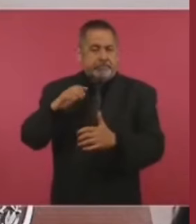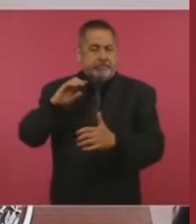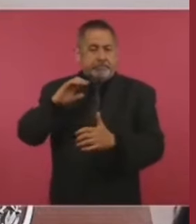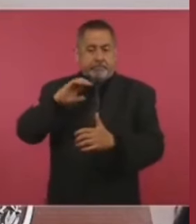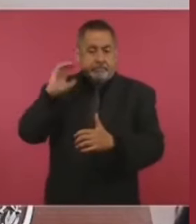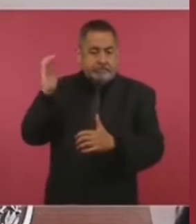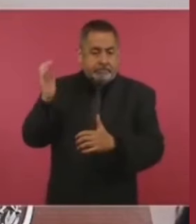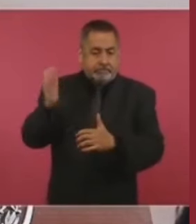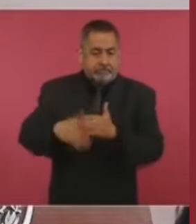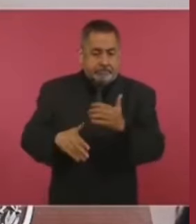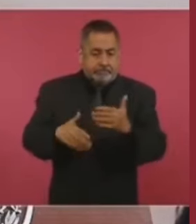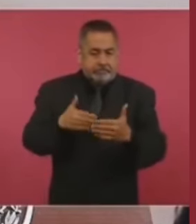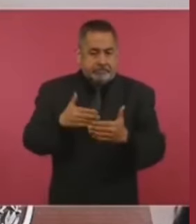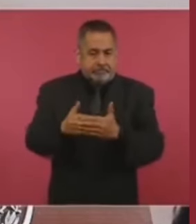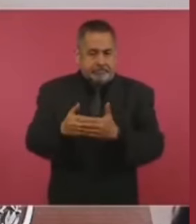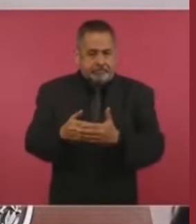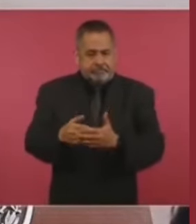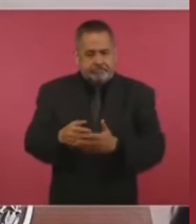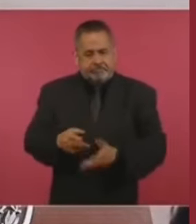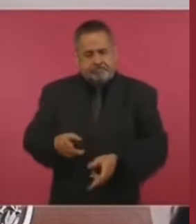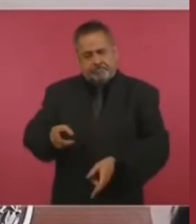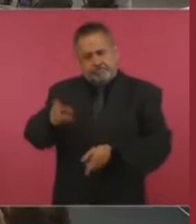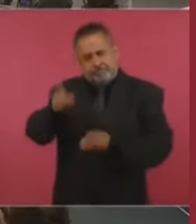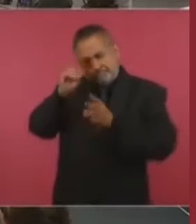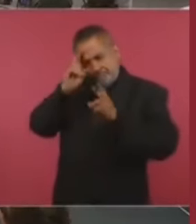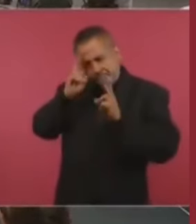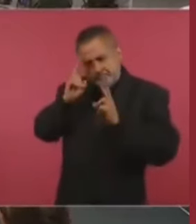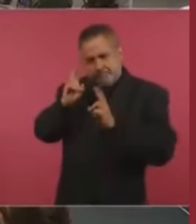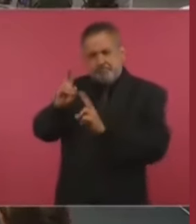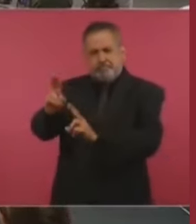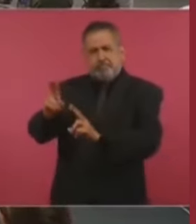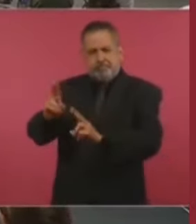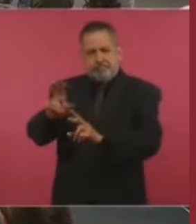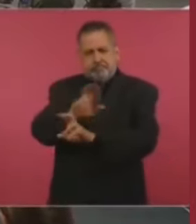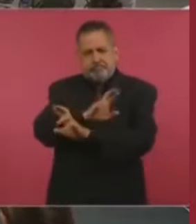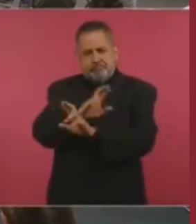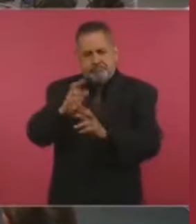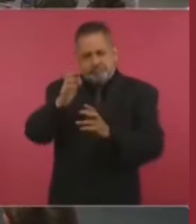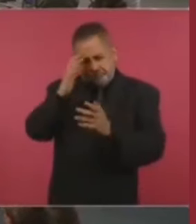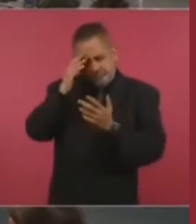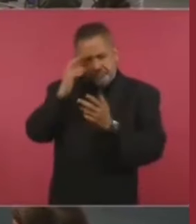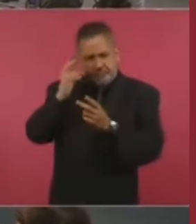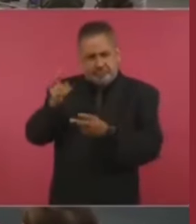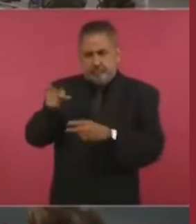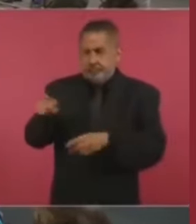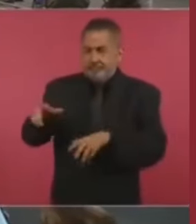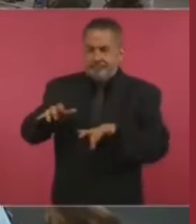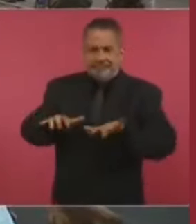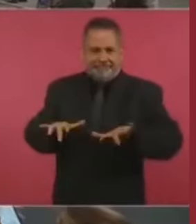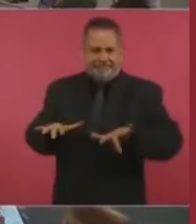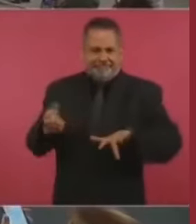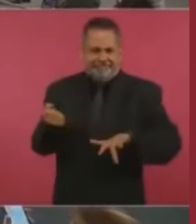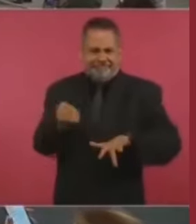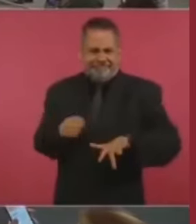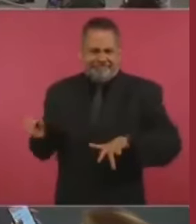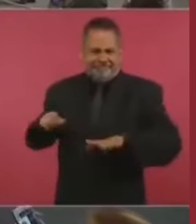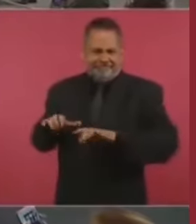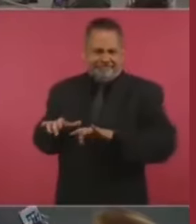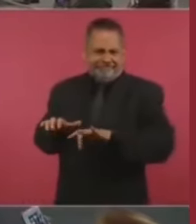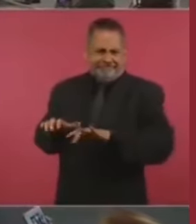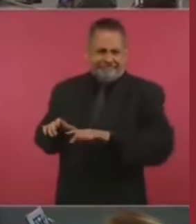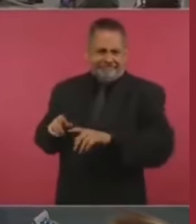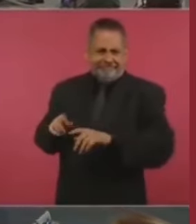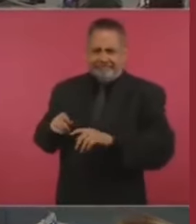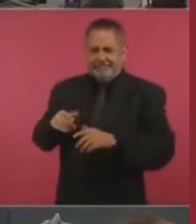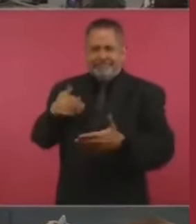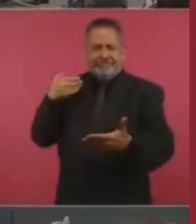gesto de apoyo y solidaridad el presidente de México Andrés Manuel López Obrador expresó su deseo de pronta recuperación para José